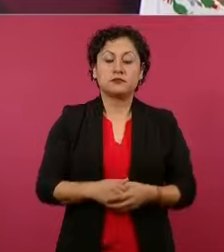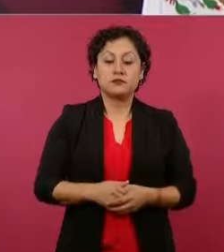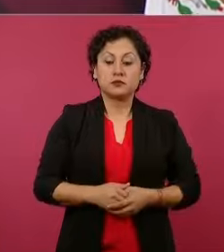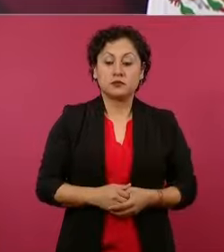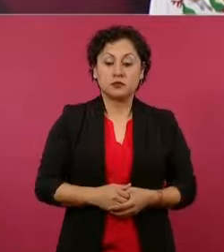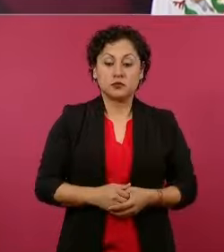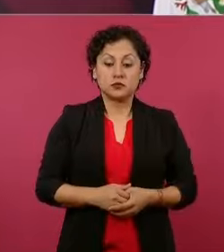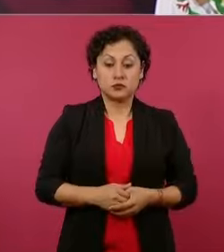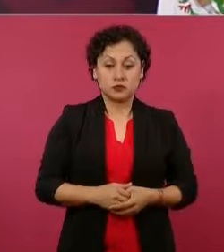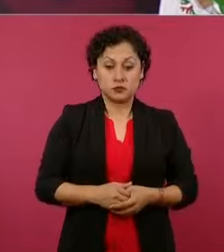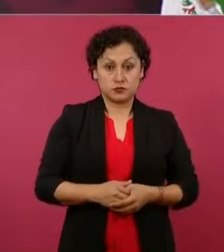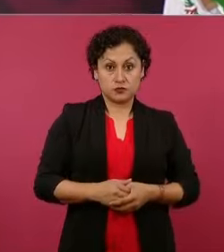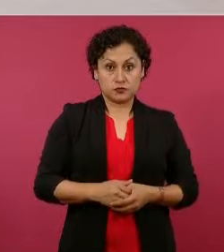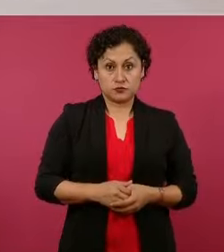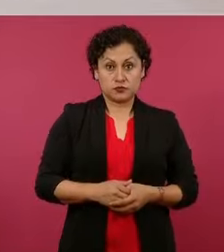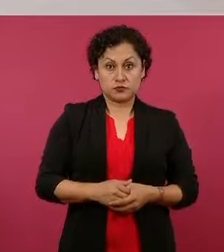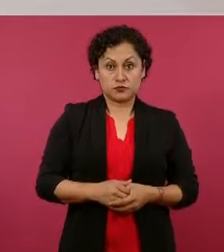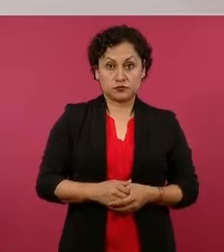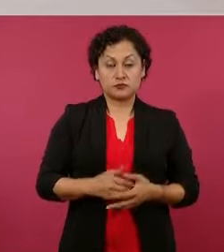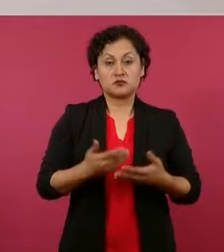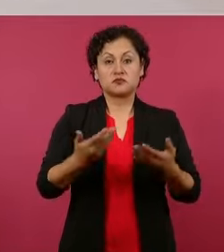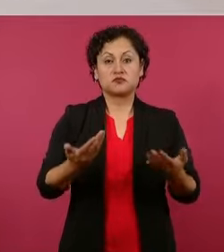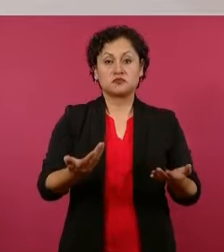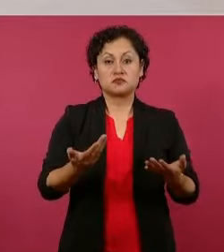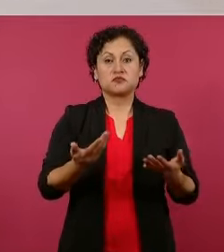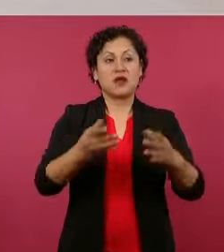eh falta de infraestructura